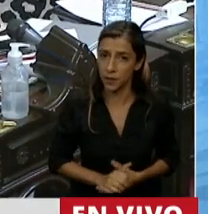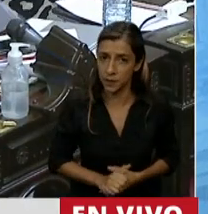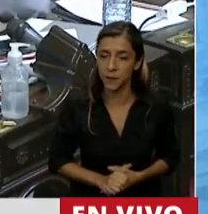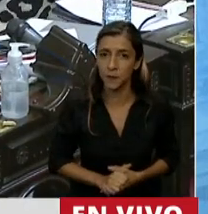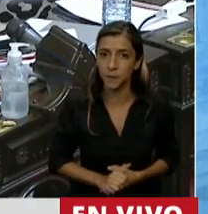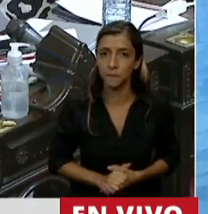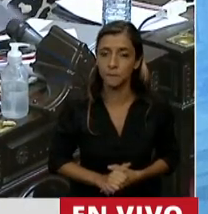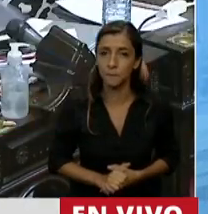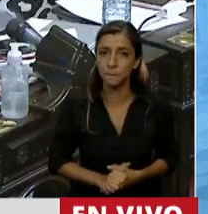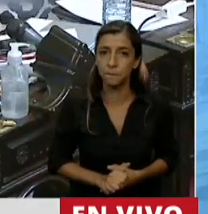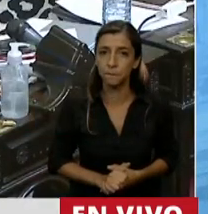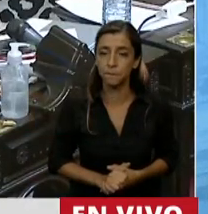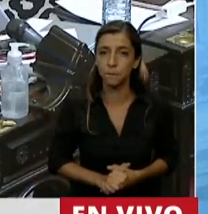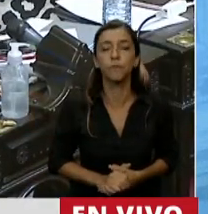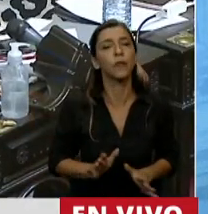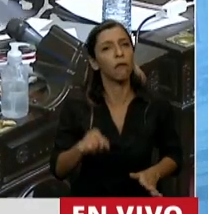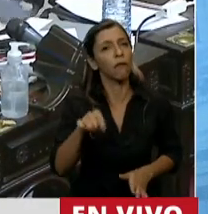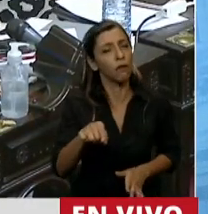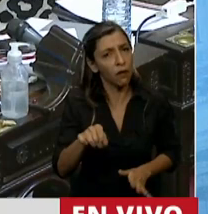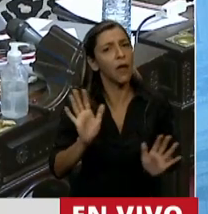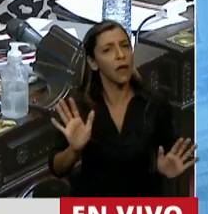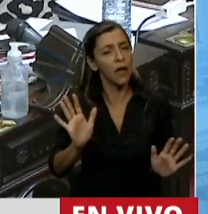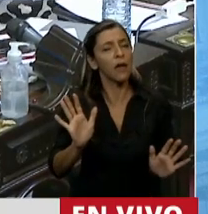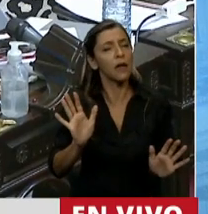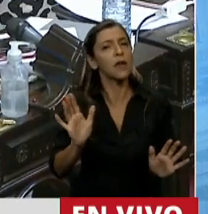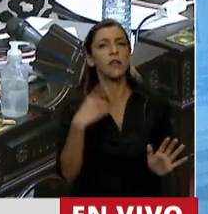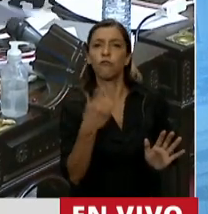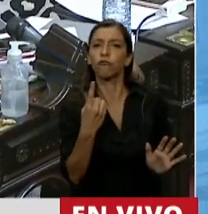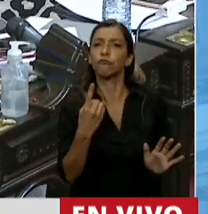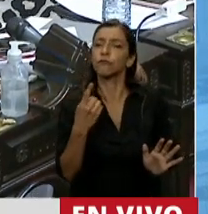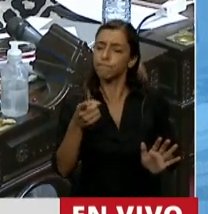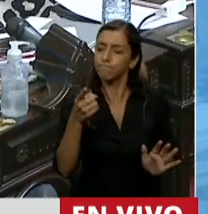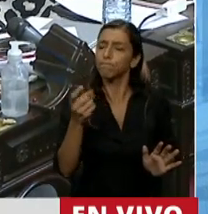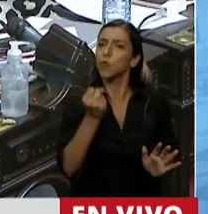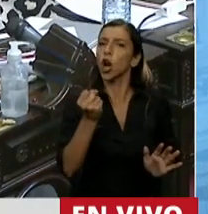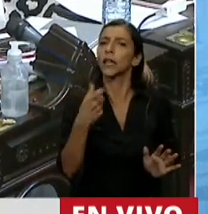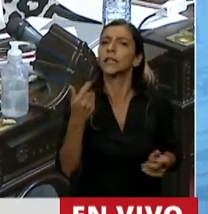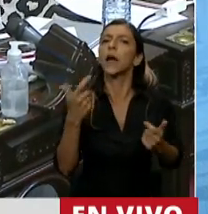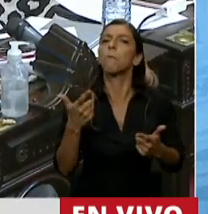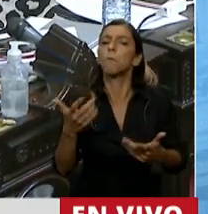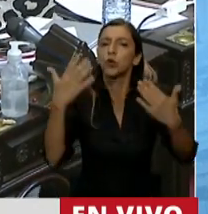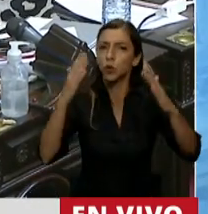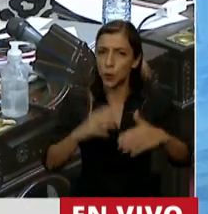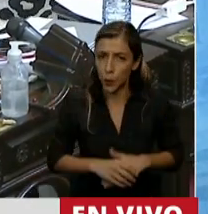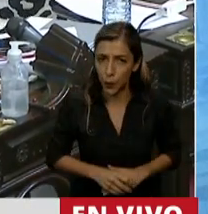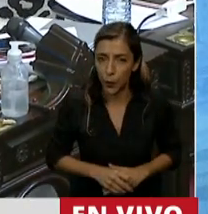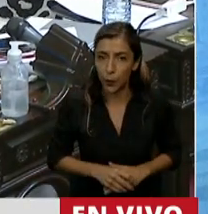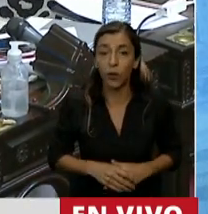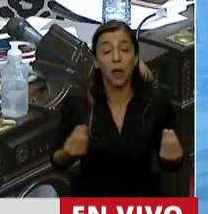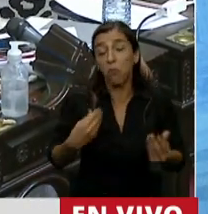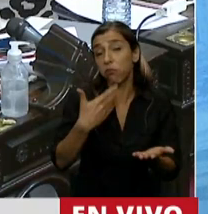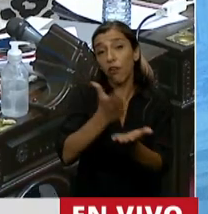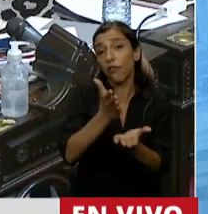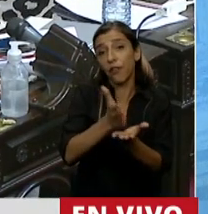sí tengo que decir que en ese sentido la posibilidad de que cuando hay una colisión en todo caso de